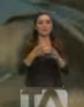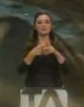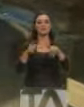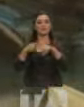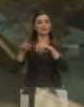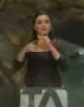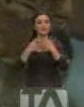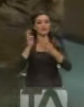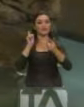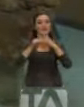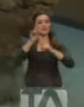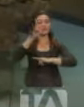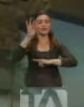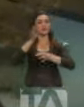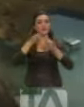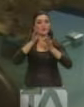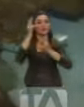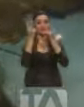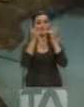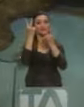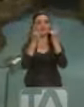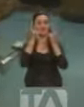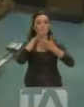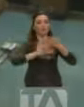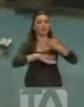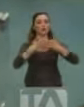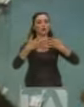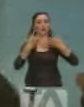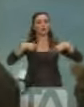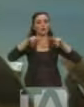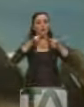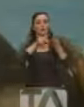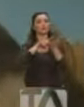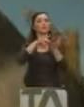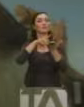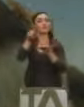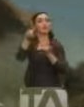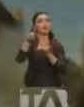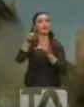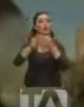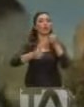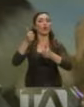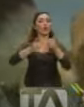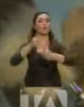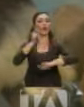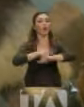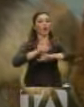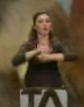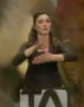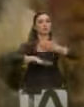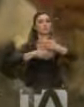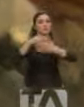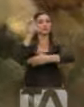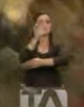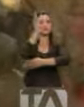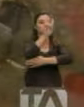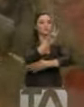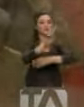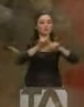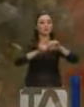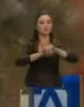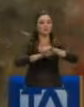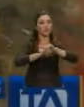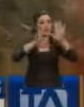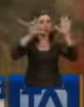febrero usted puede visitar esta exposición. ¿Cuál es el horario y el costo de la entrada? El horario es de lunes a viernes, de 8